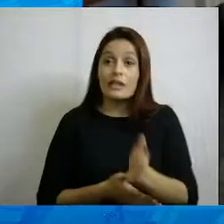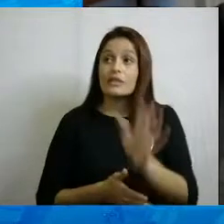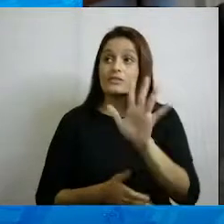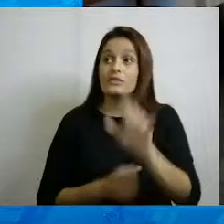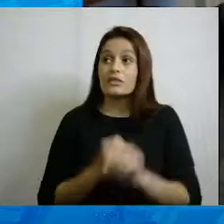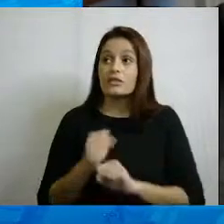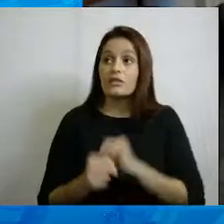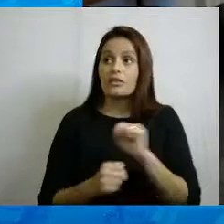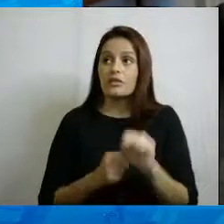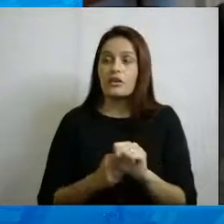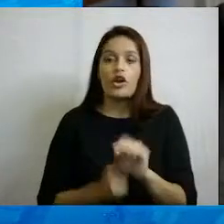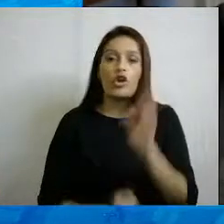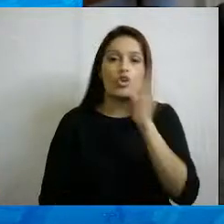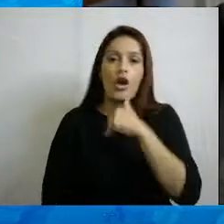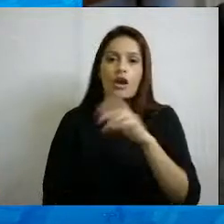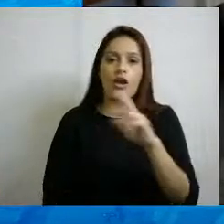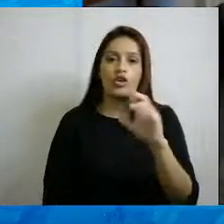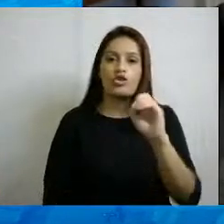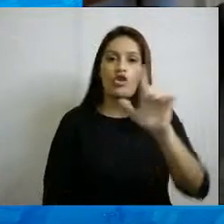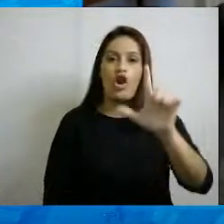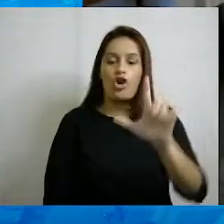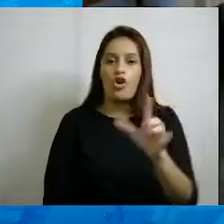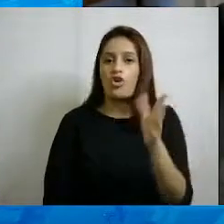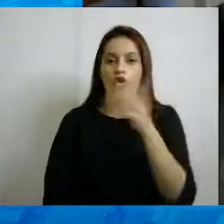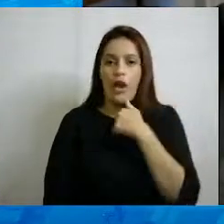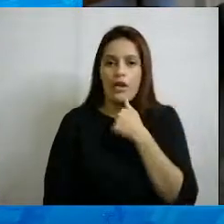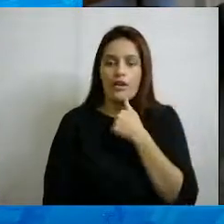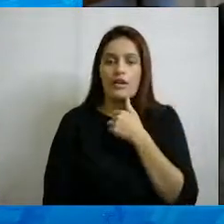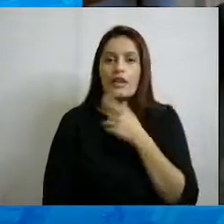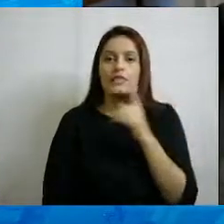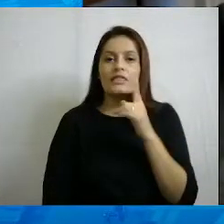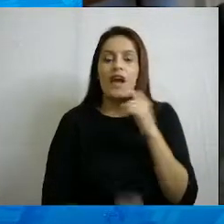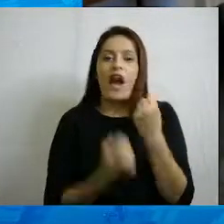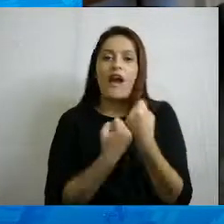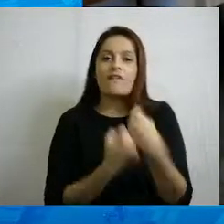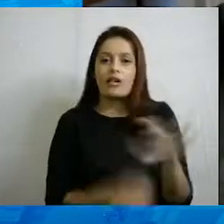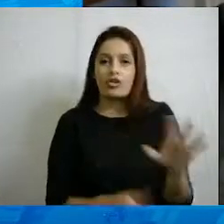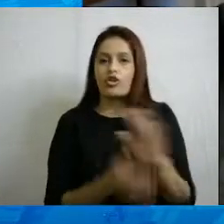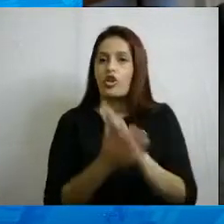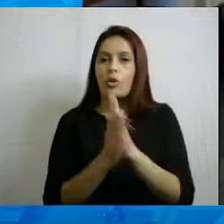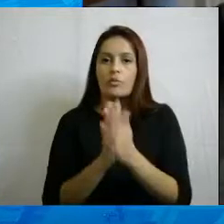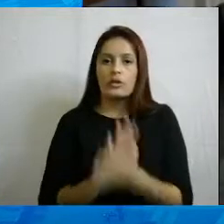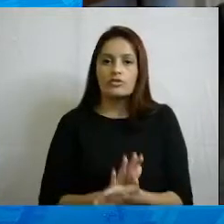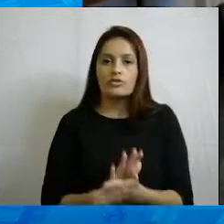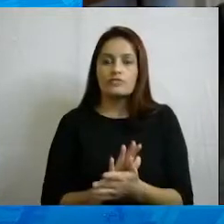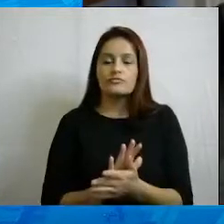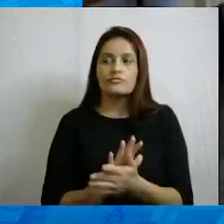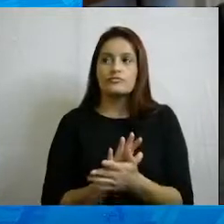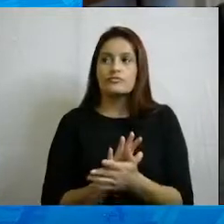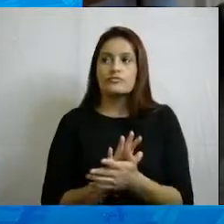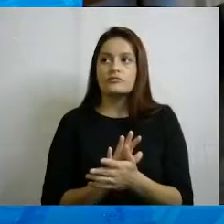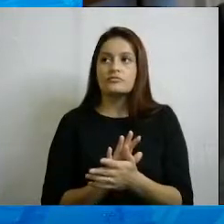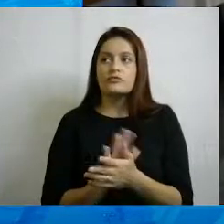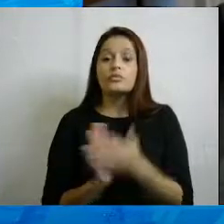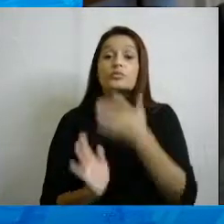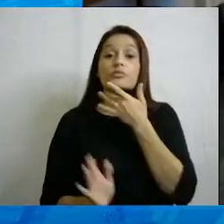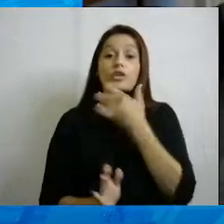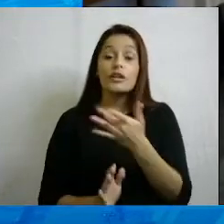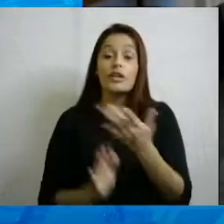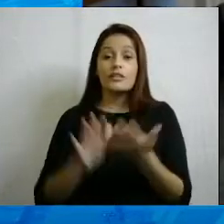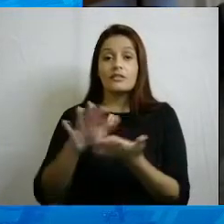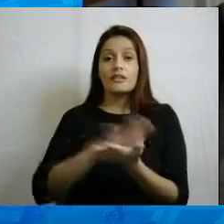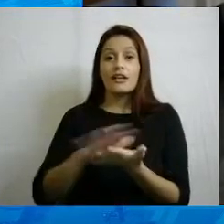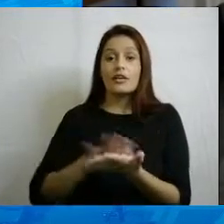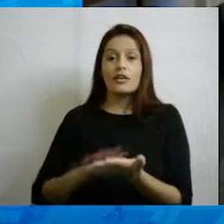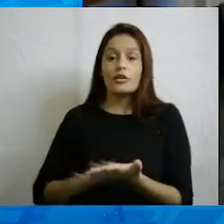tenemos rol propio. Estamos en un abandono total, total, debido a que este terreno le